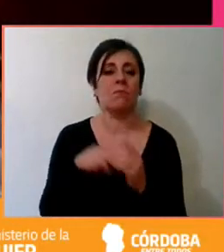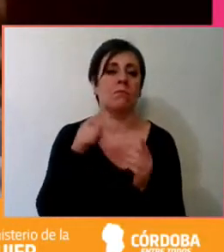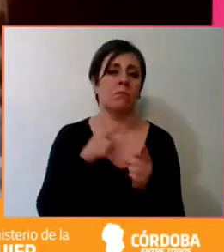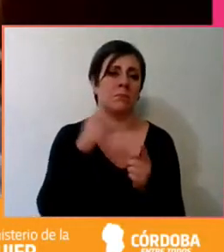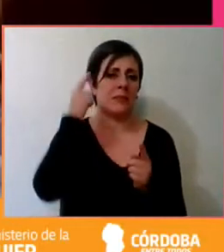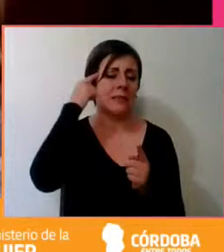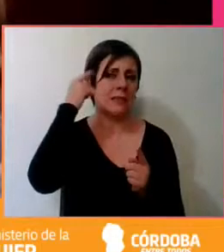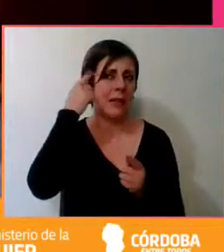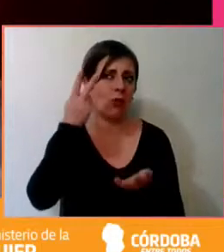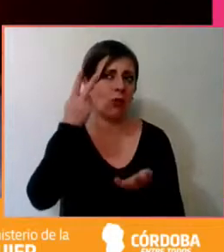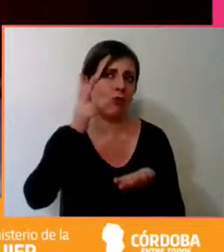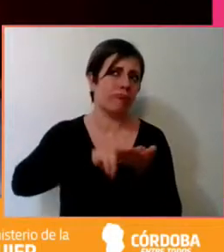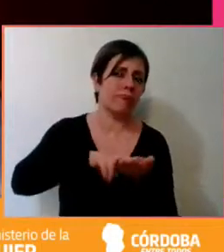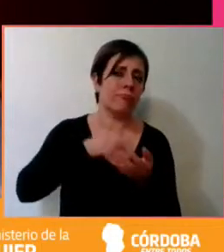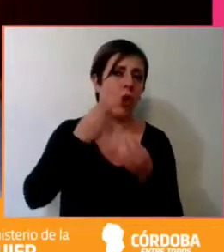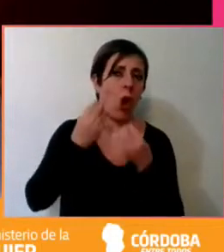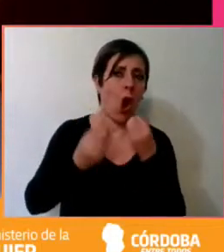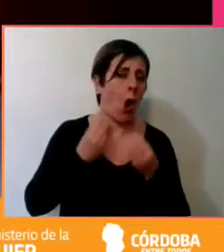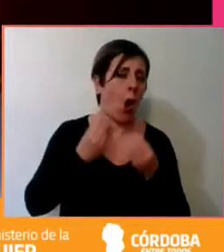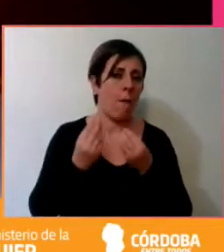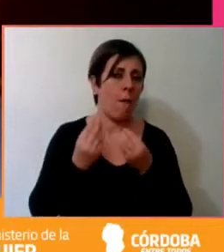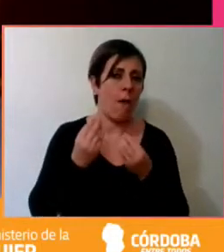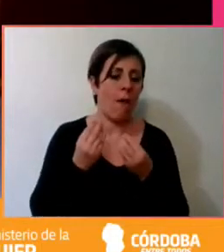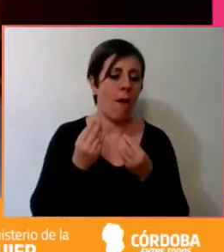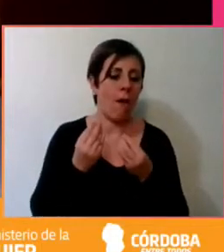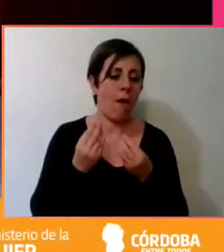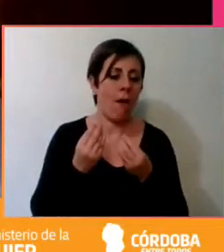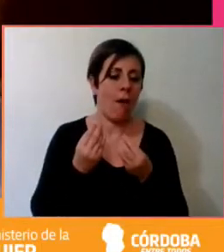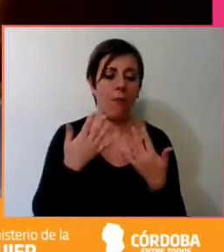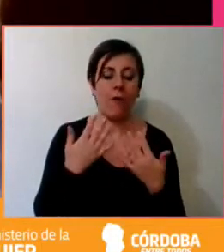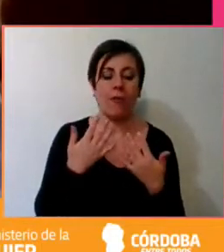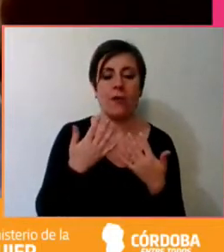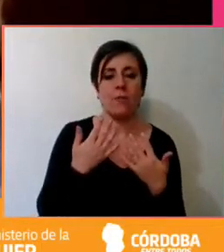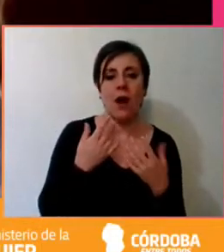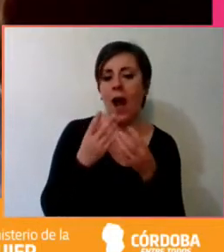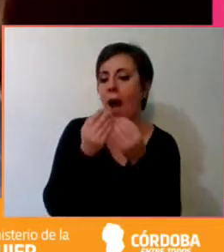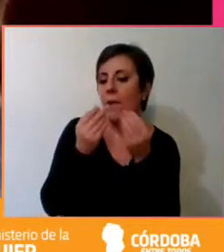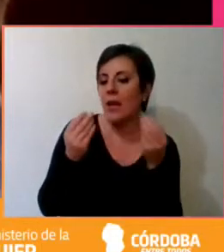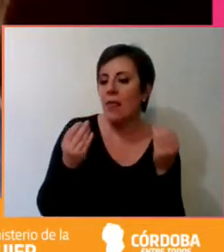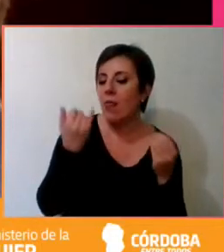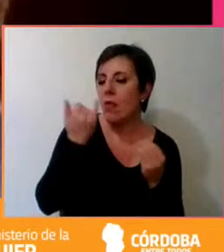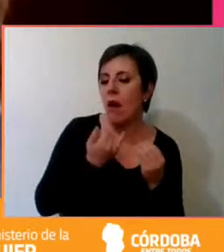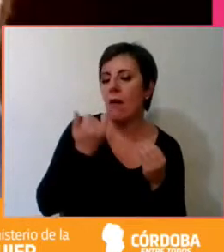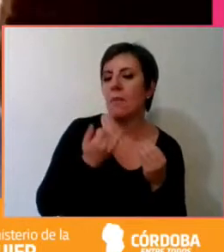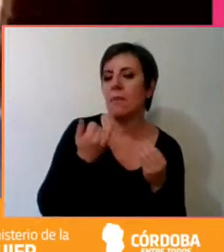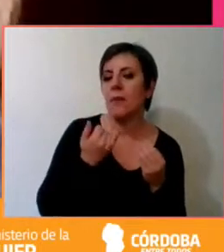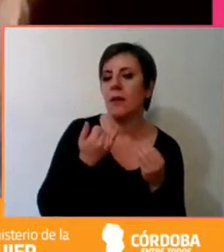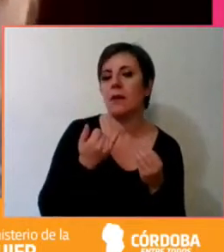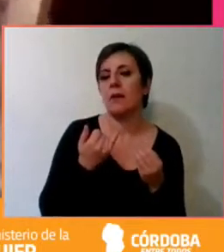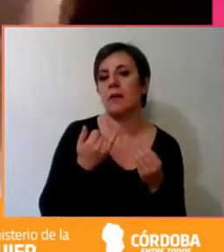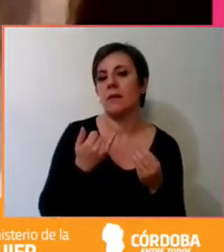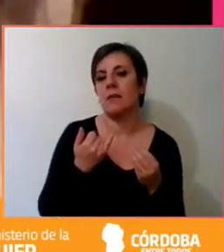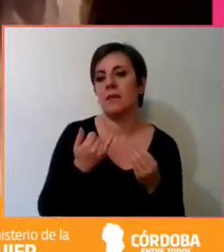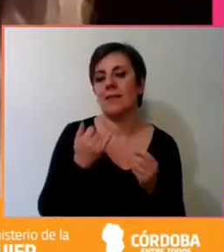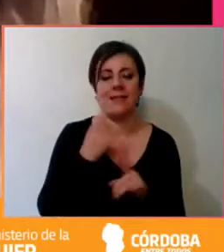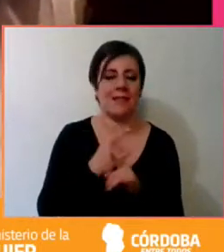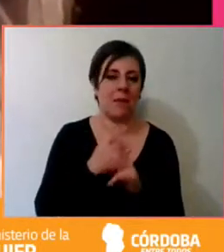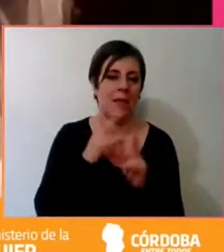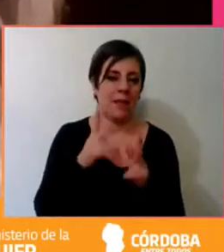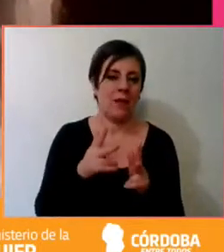repensando un poco cómo podemos tener las habilidades para colocar, se dijo siempre, en